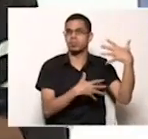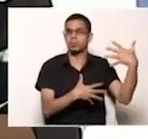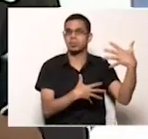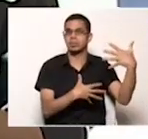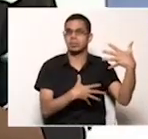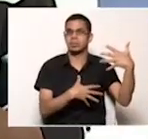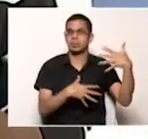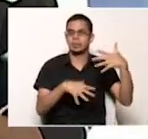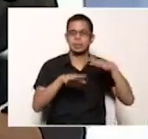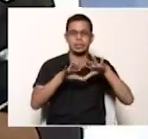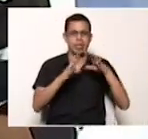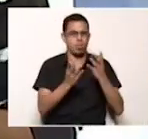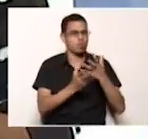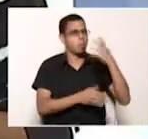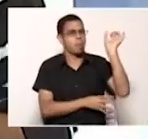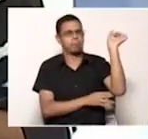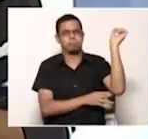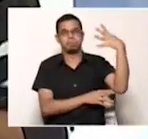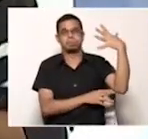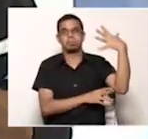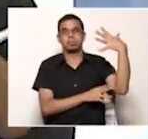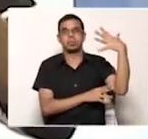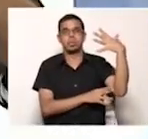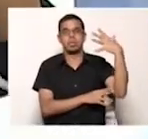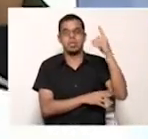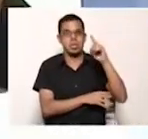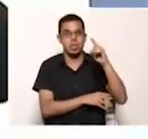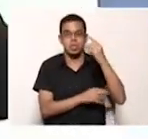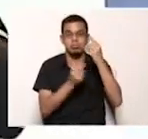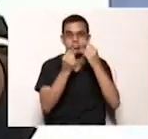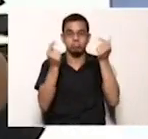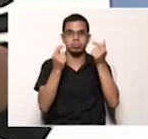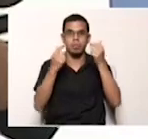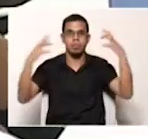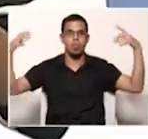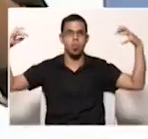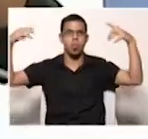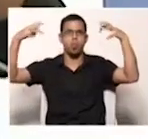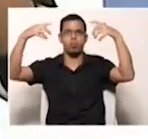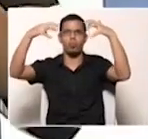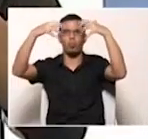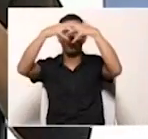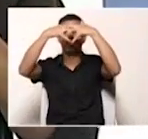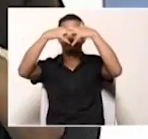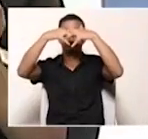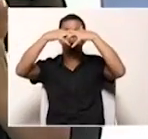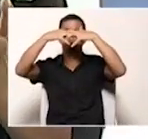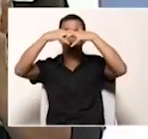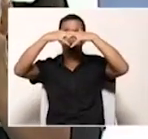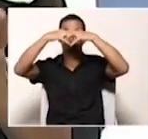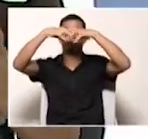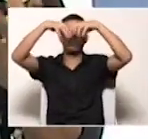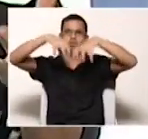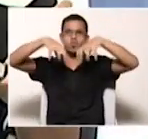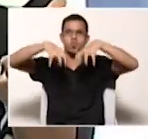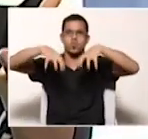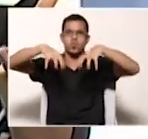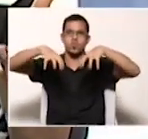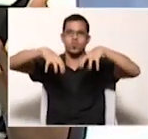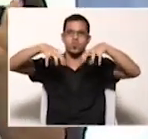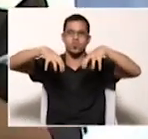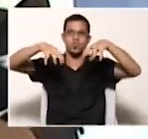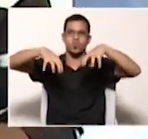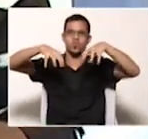¿verdad?, ha existido ese calor, y de pronto llega la nubosidad, trayendo con ella las precipitaciones, que es